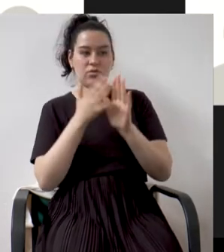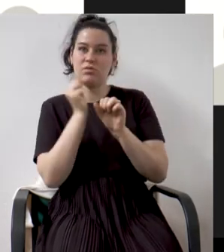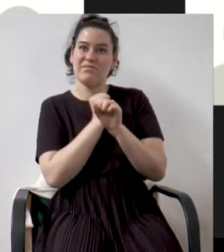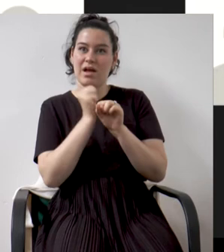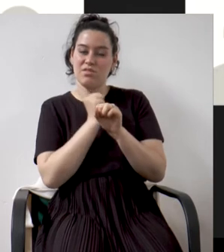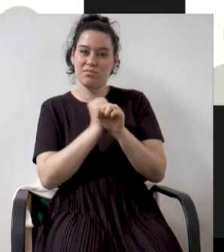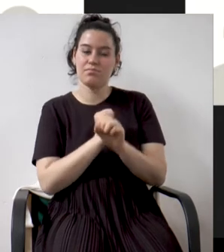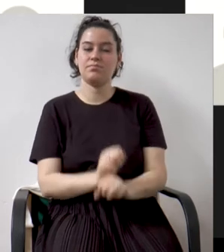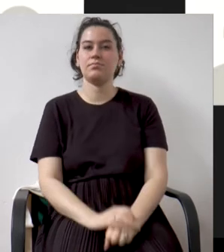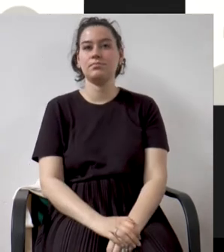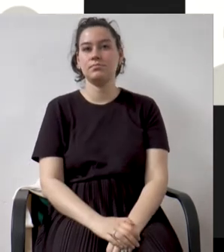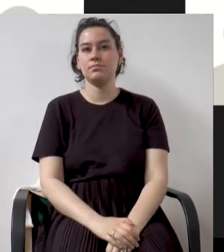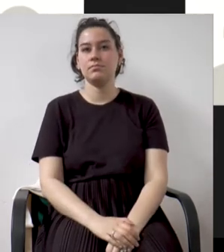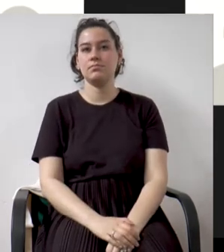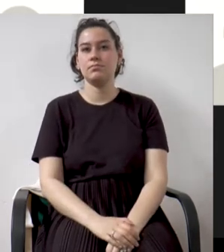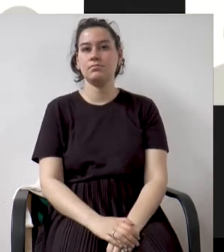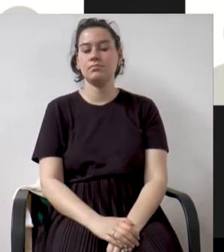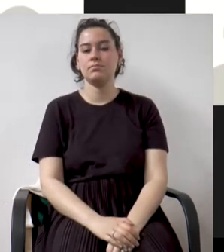tareas y actividades,